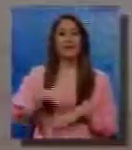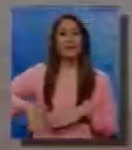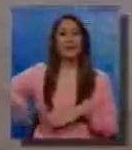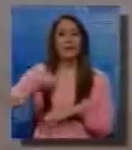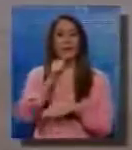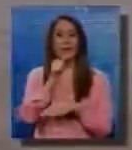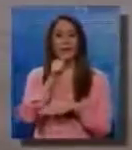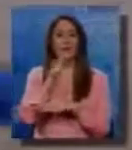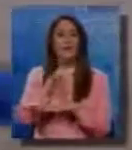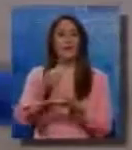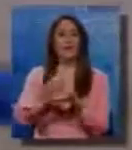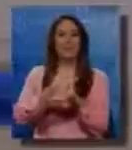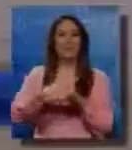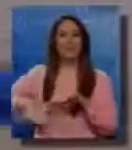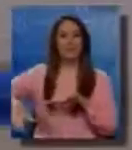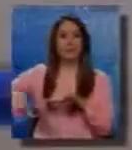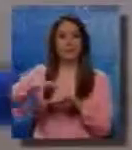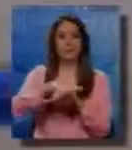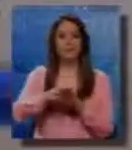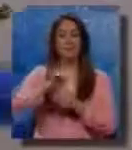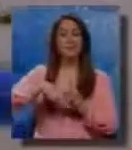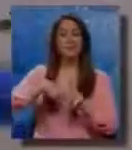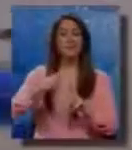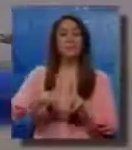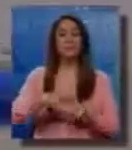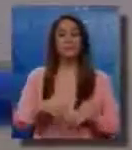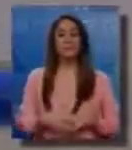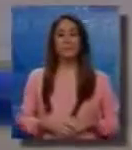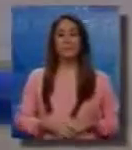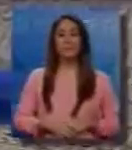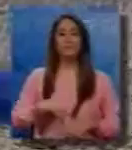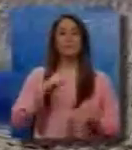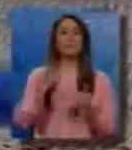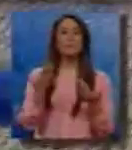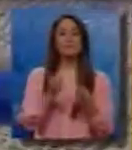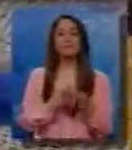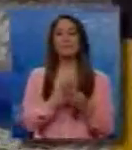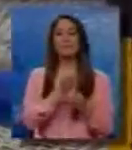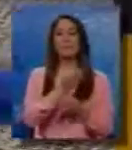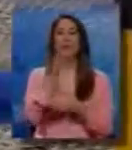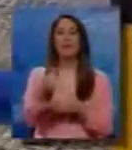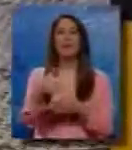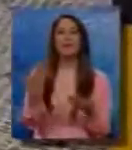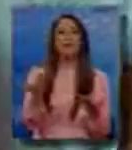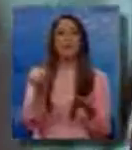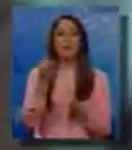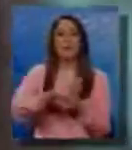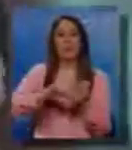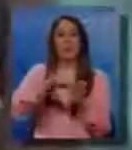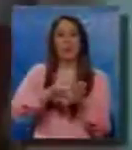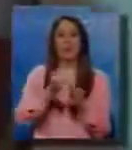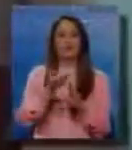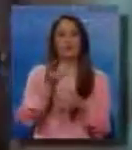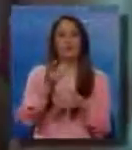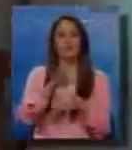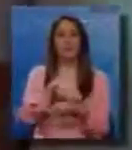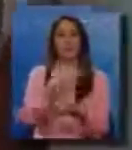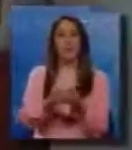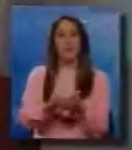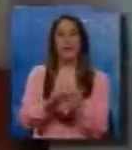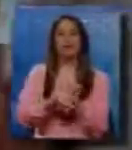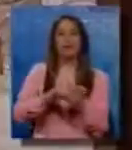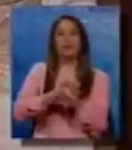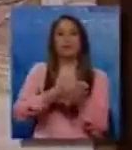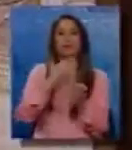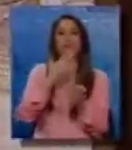río. El siguiente punto de esta travesía fluvial fue la estación del tren de Durán, en donde también recorrió las instalaciones